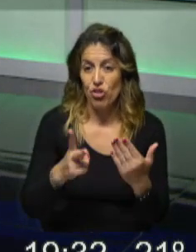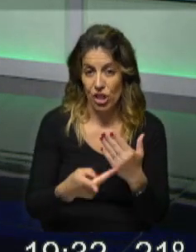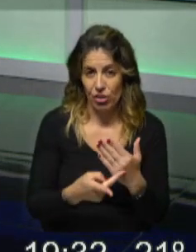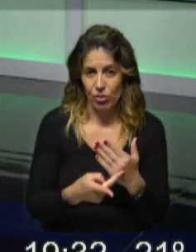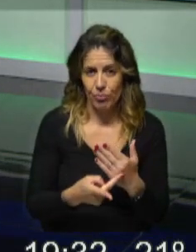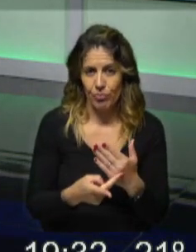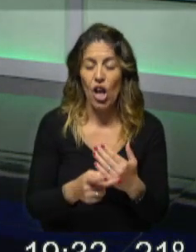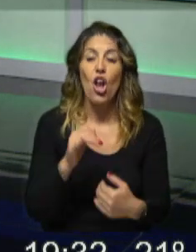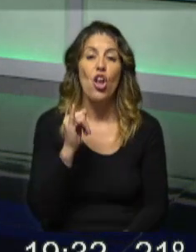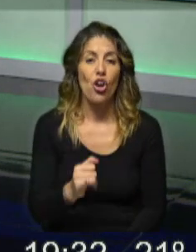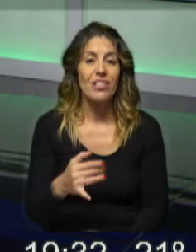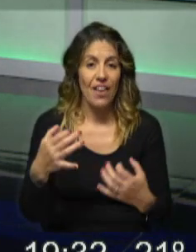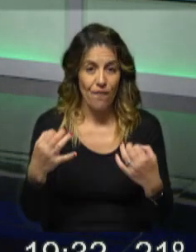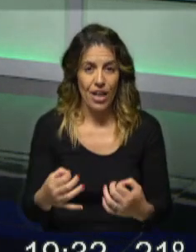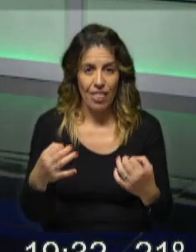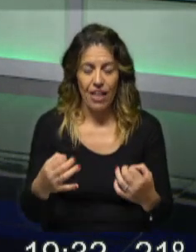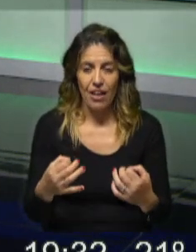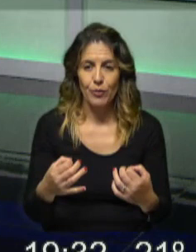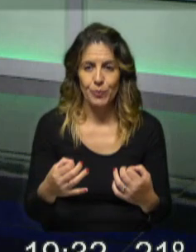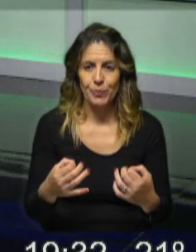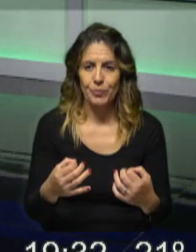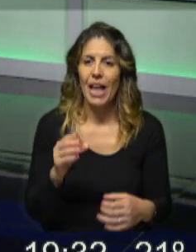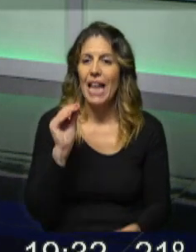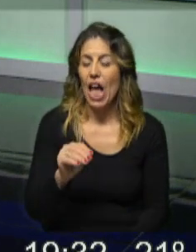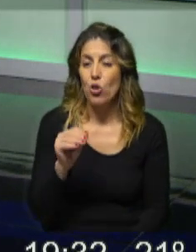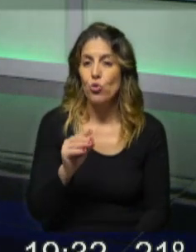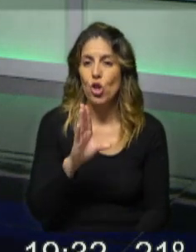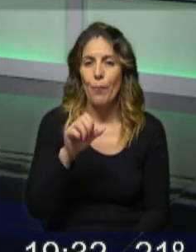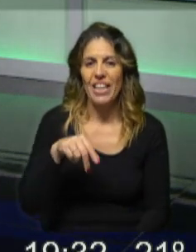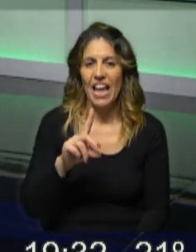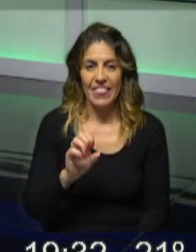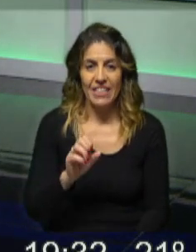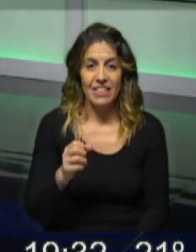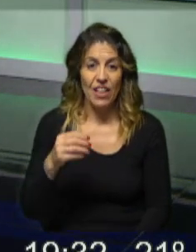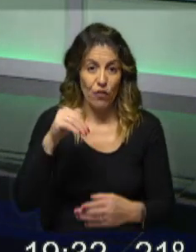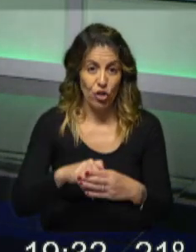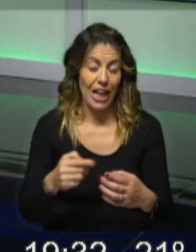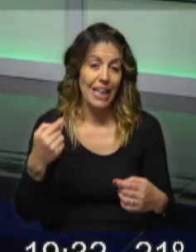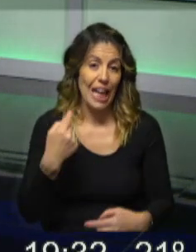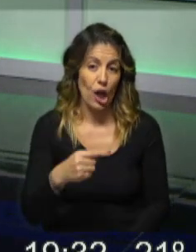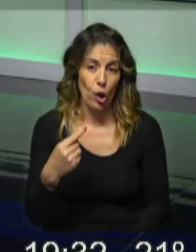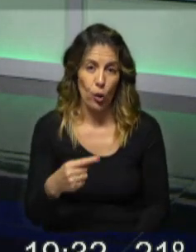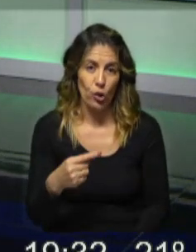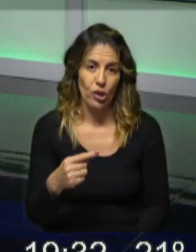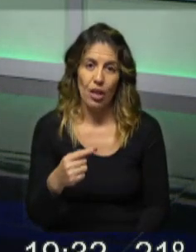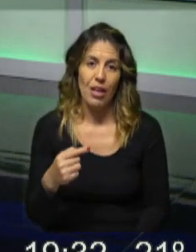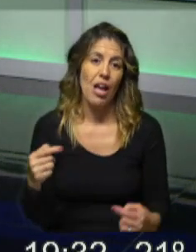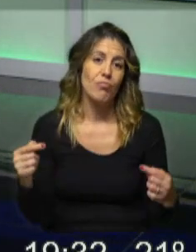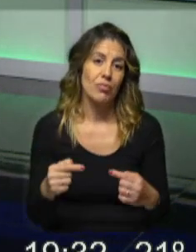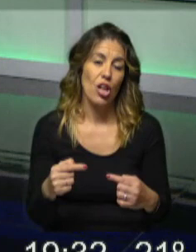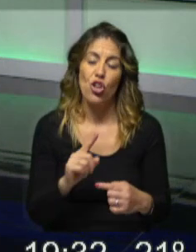Lo que sí es cierto es que el anuncio de penales de votar en contra no parece ser una